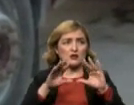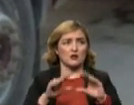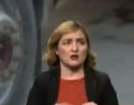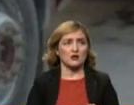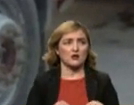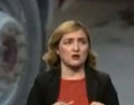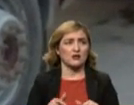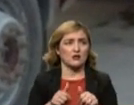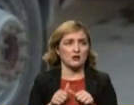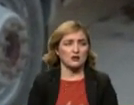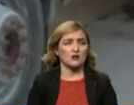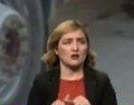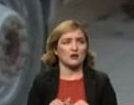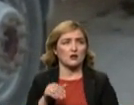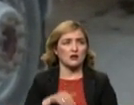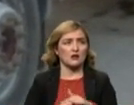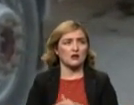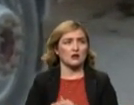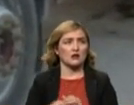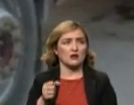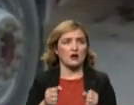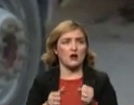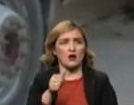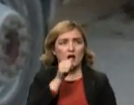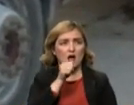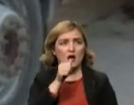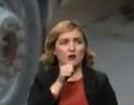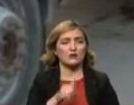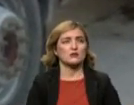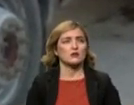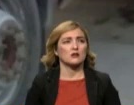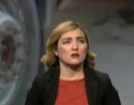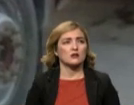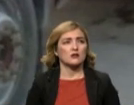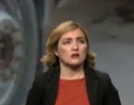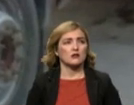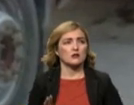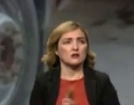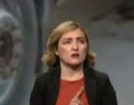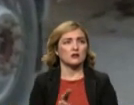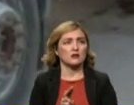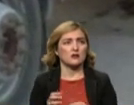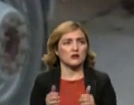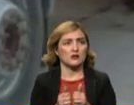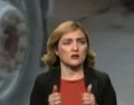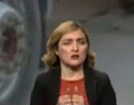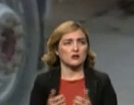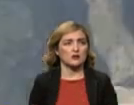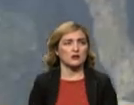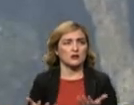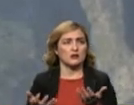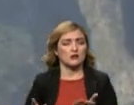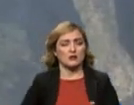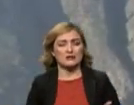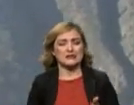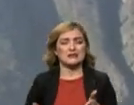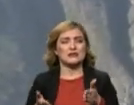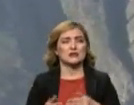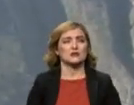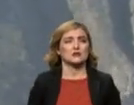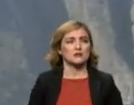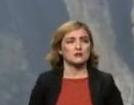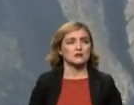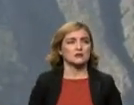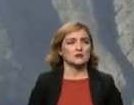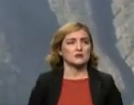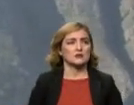focos aislados. Hemos logrado ingresar con vehículos, con agua, porque utilizamos maquinaria pesada para hacer vías.